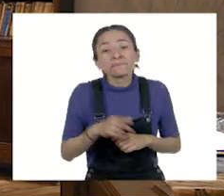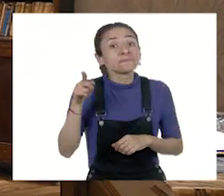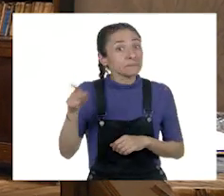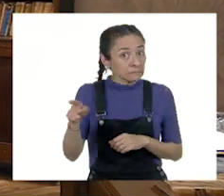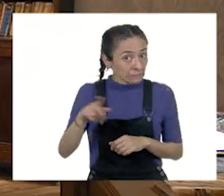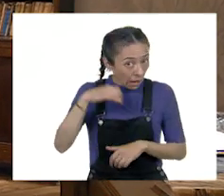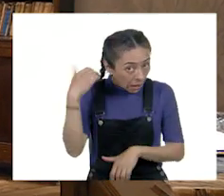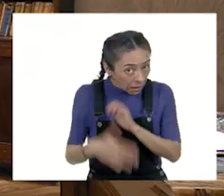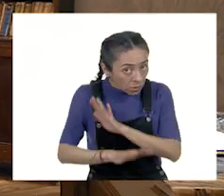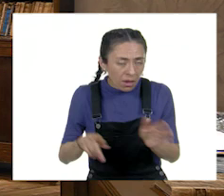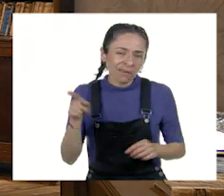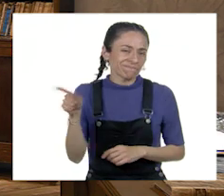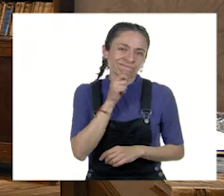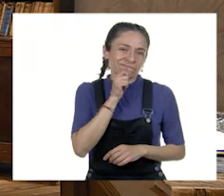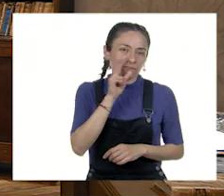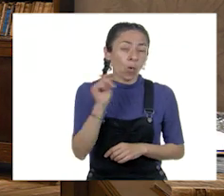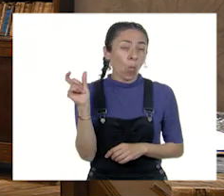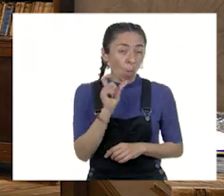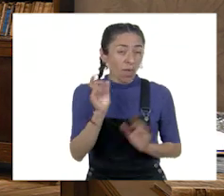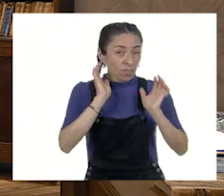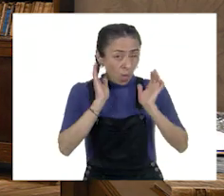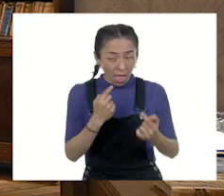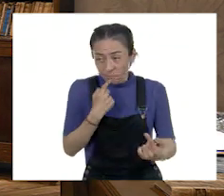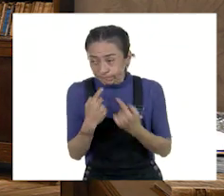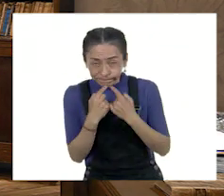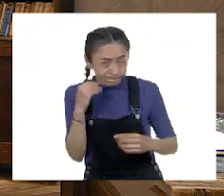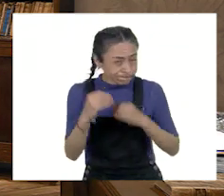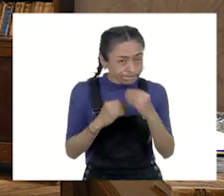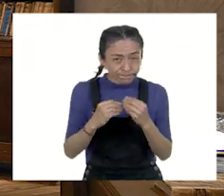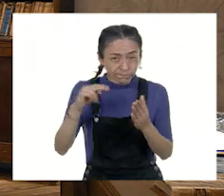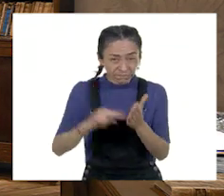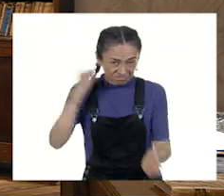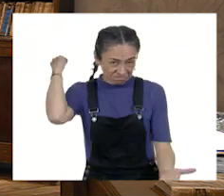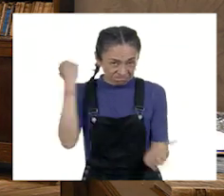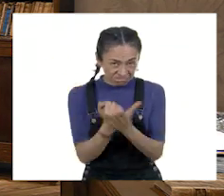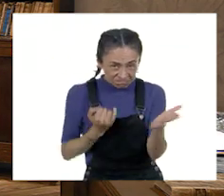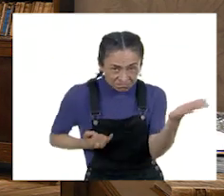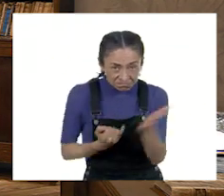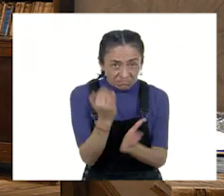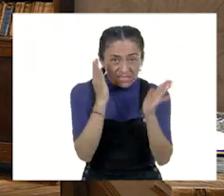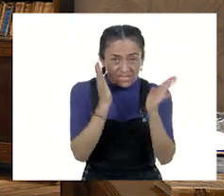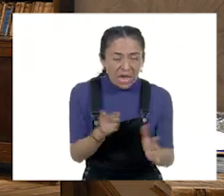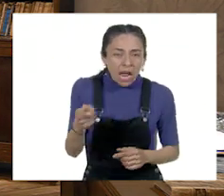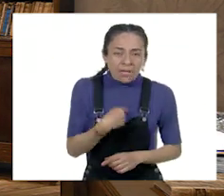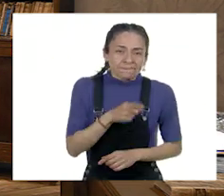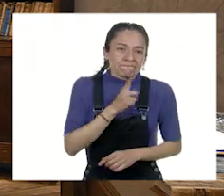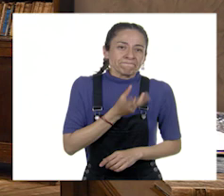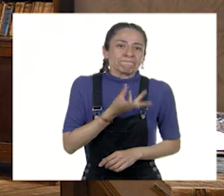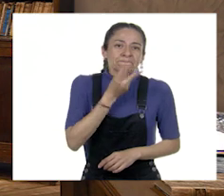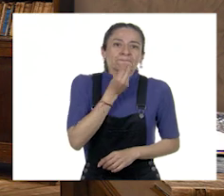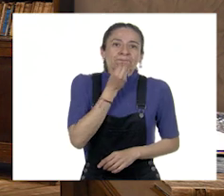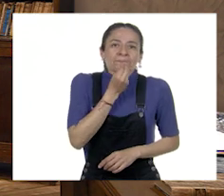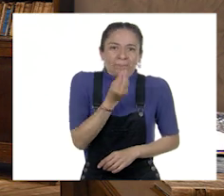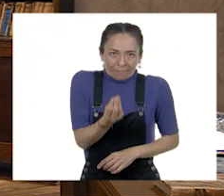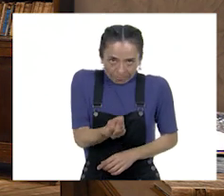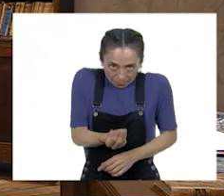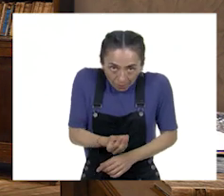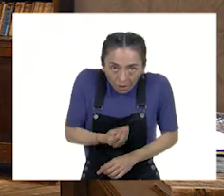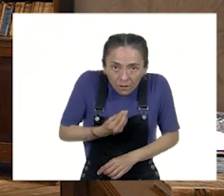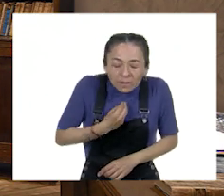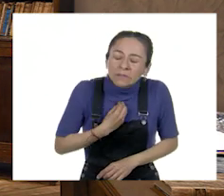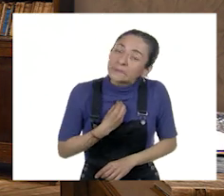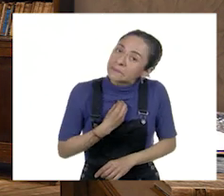que cuando llegó la hora de discutir el dictamen tuvo, bueno, que chiflar y tragar pinole, porque estaban duros los